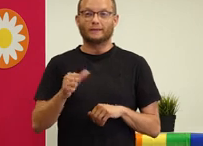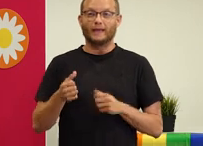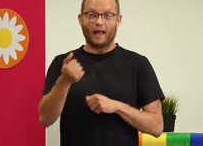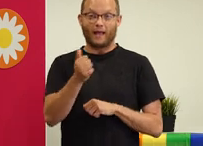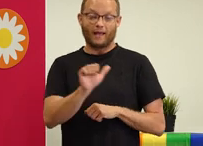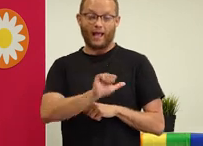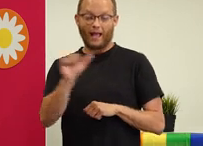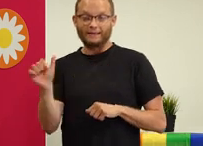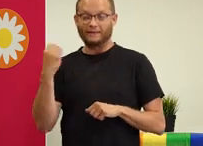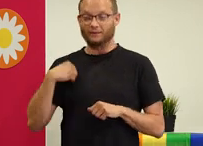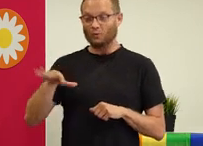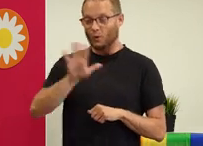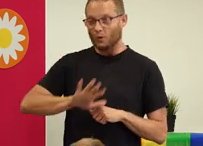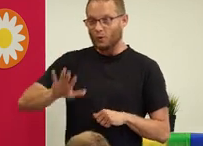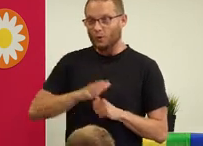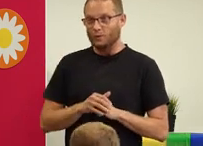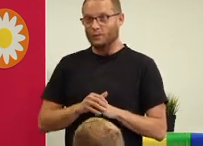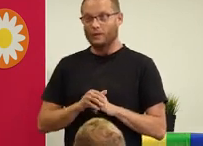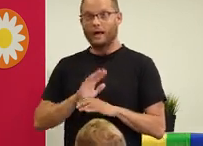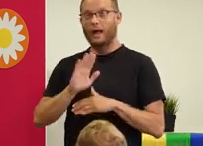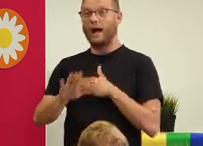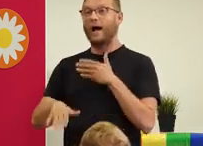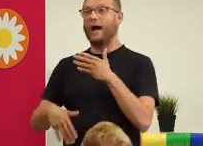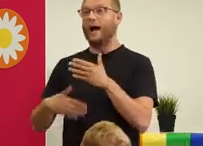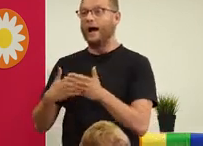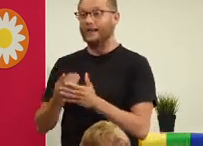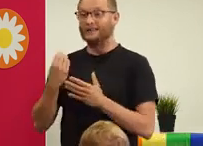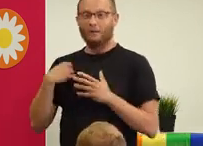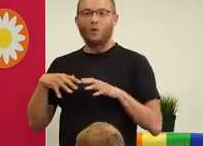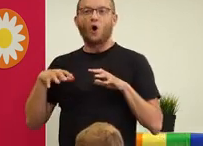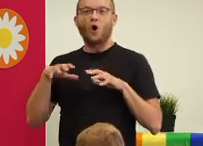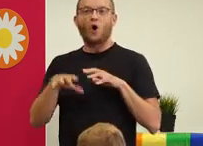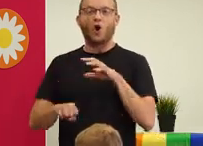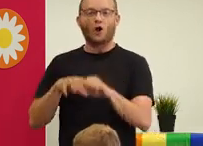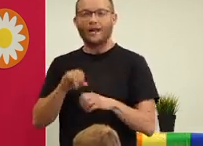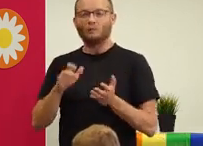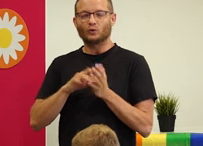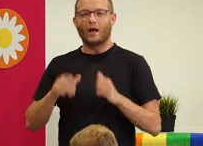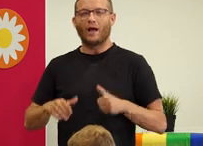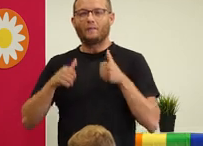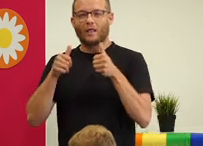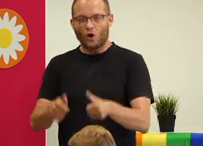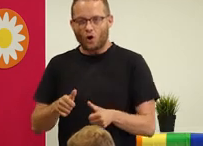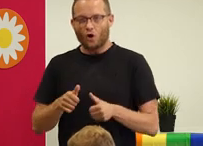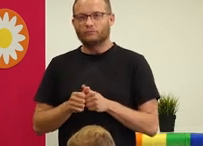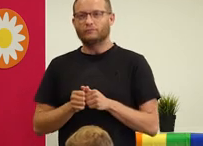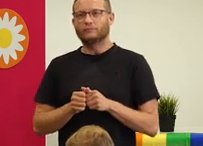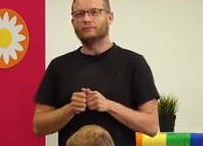Pero no era hasta que el colonialismo que viste